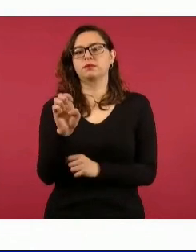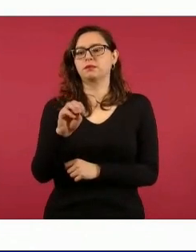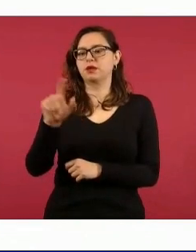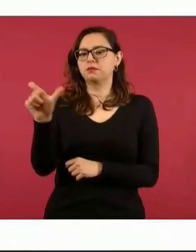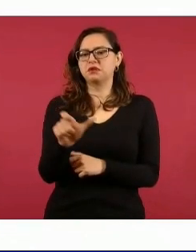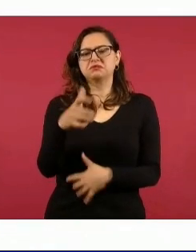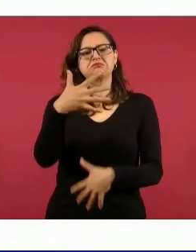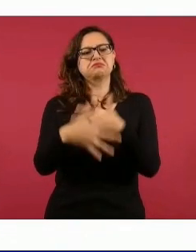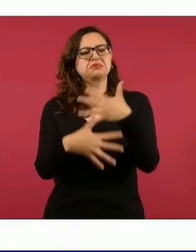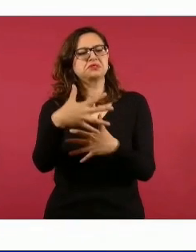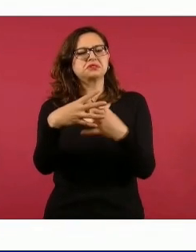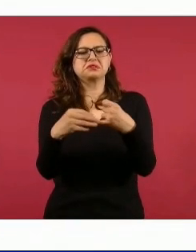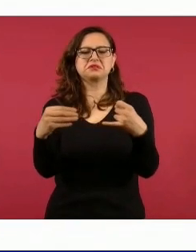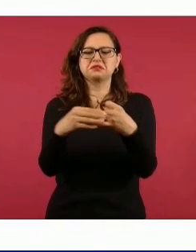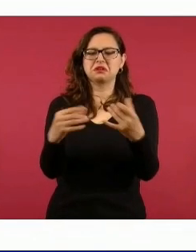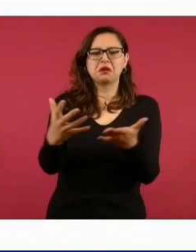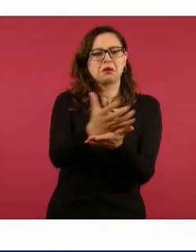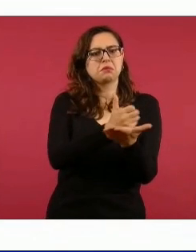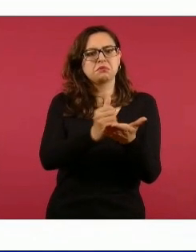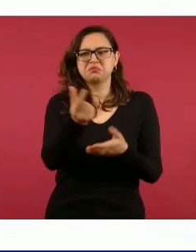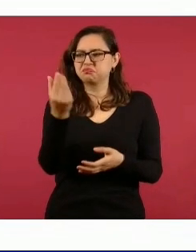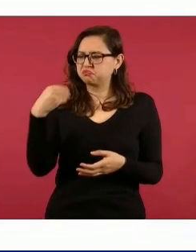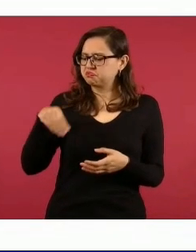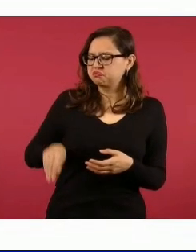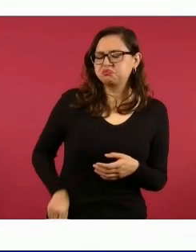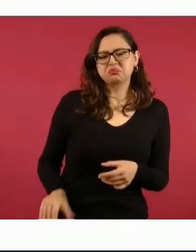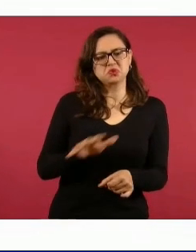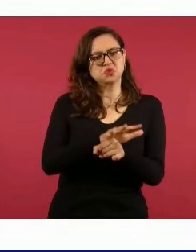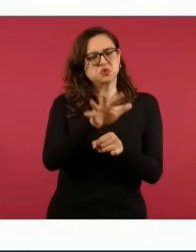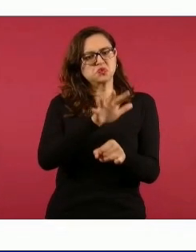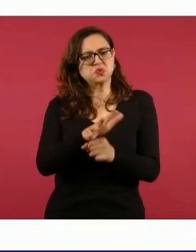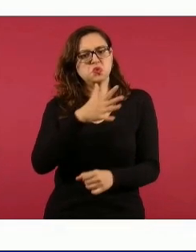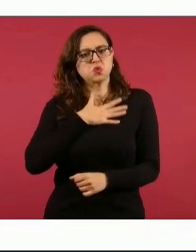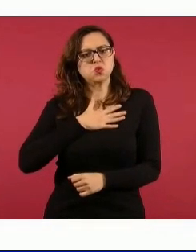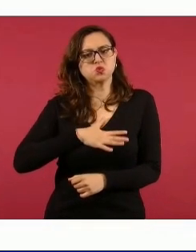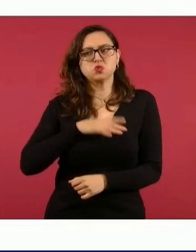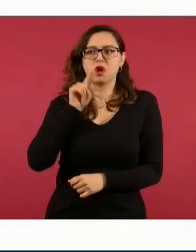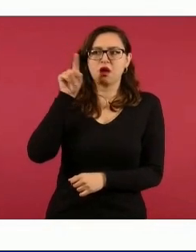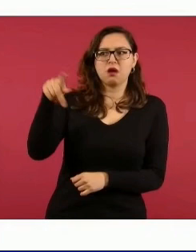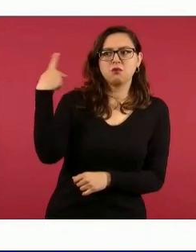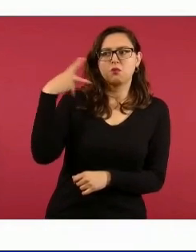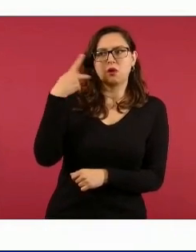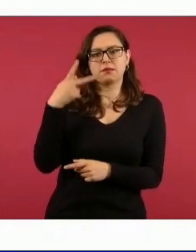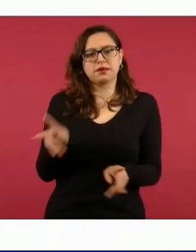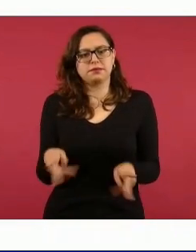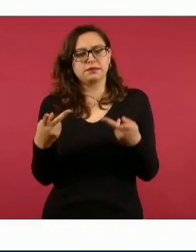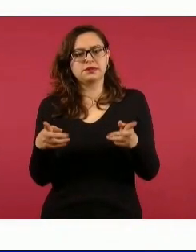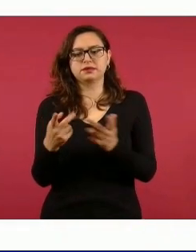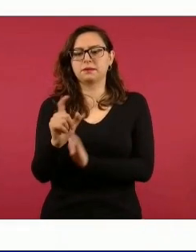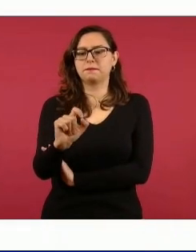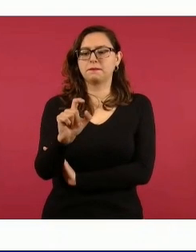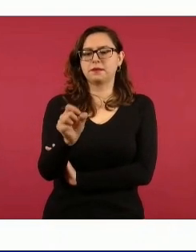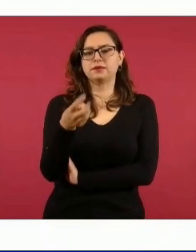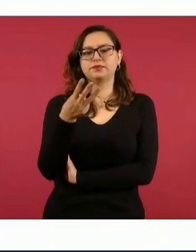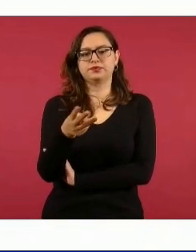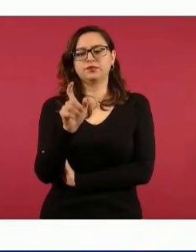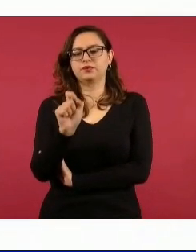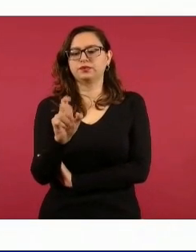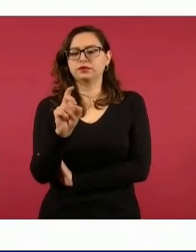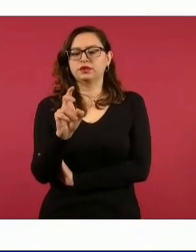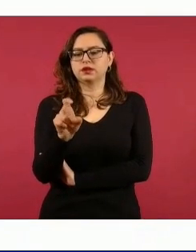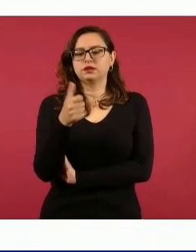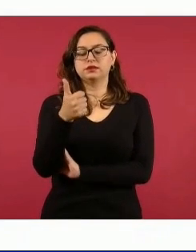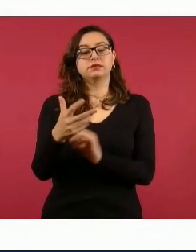Pemex en Puebla, Puebla, con un precio al público de 23 pesos 36 centavos, es la opción más